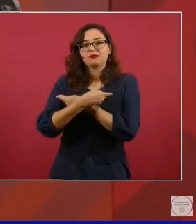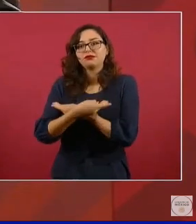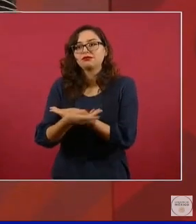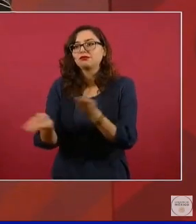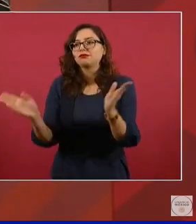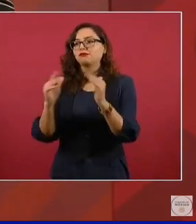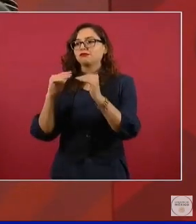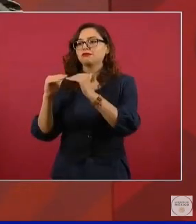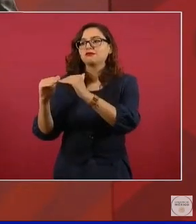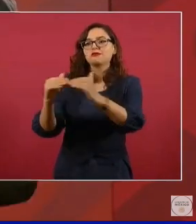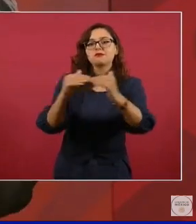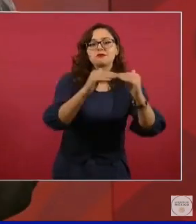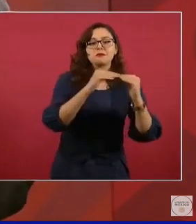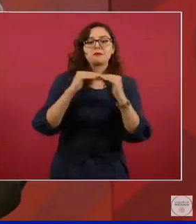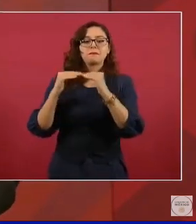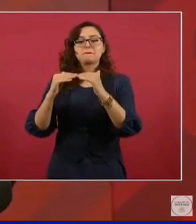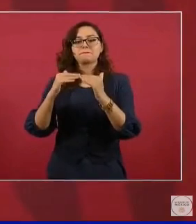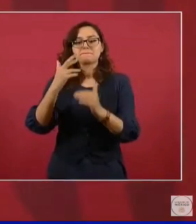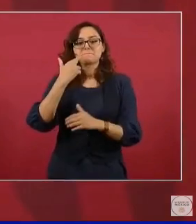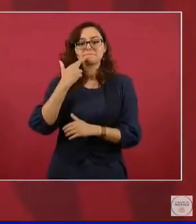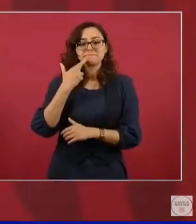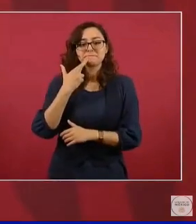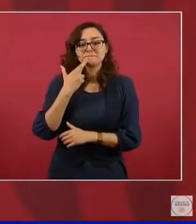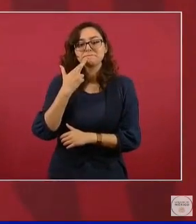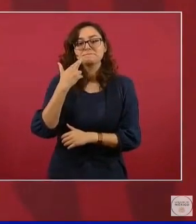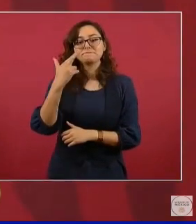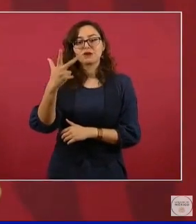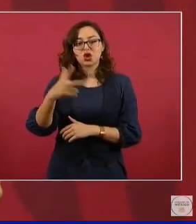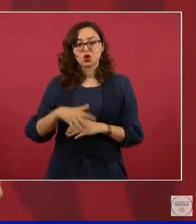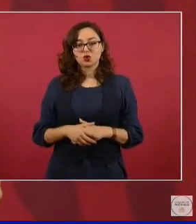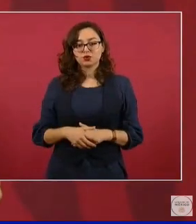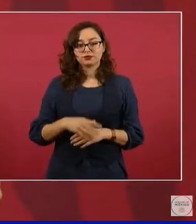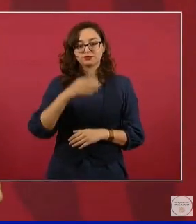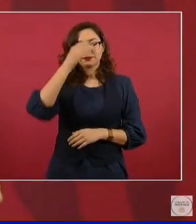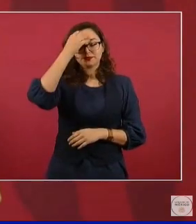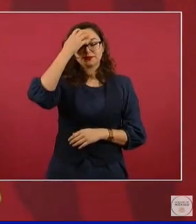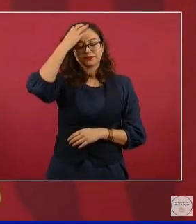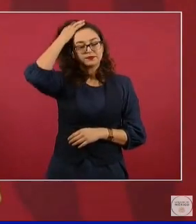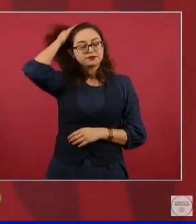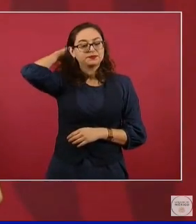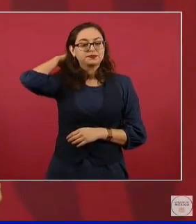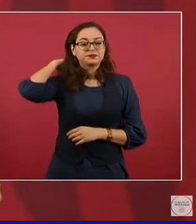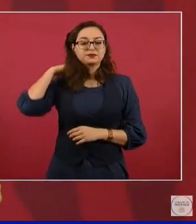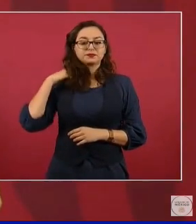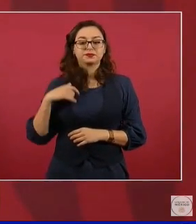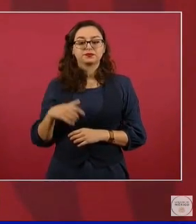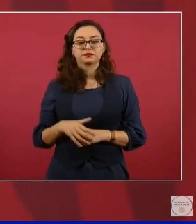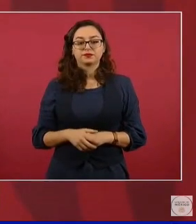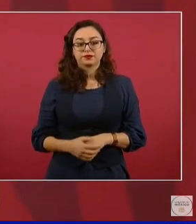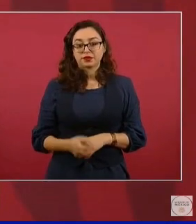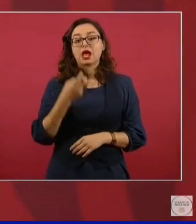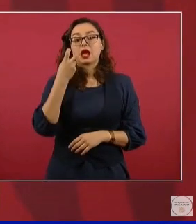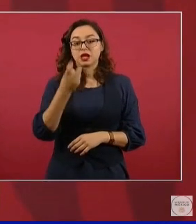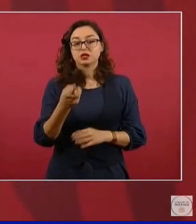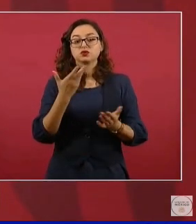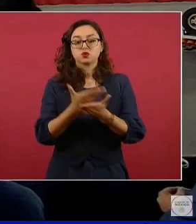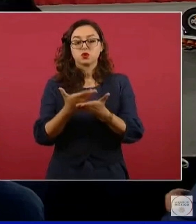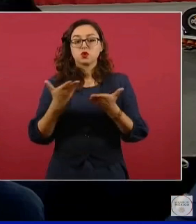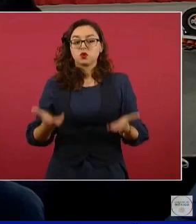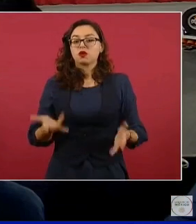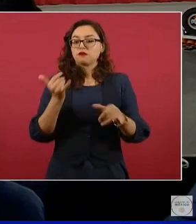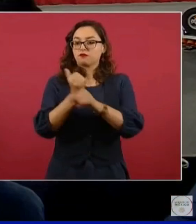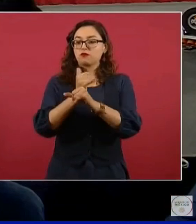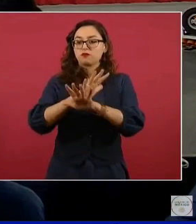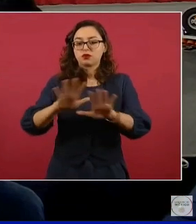Y eso es lo que está apareciendo en los nuevos datos.